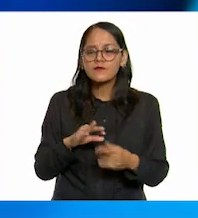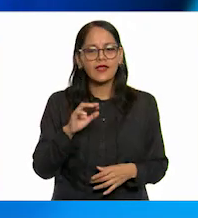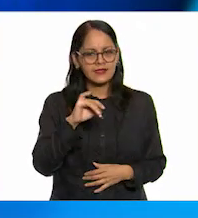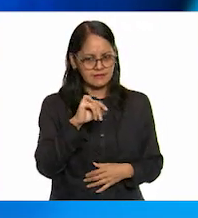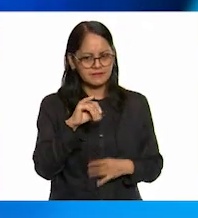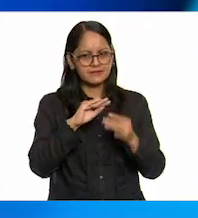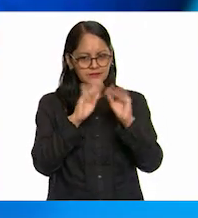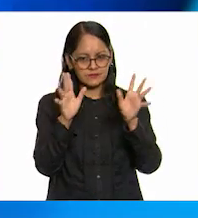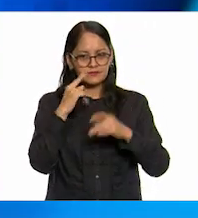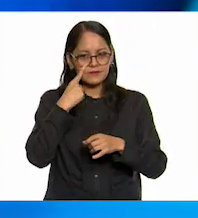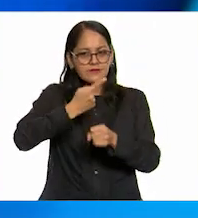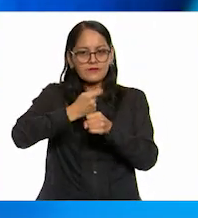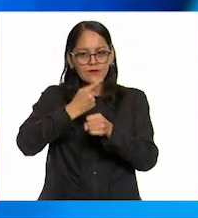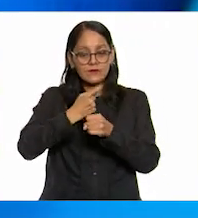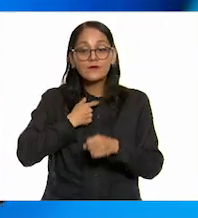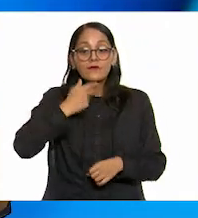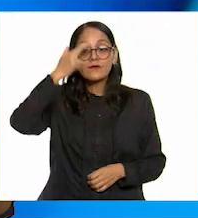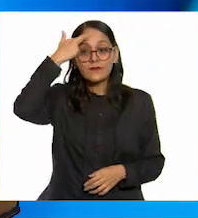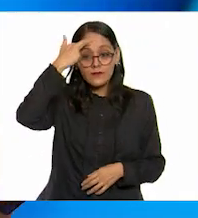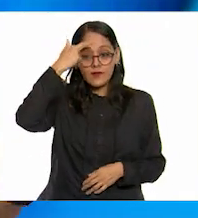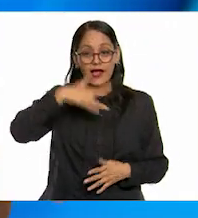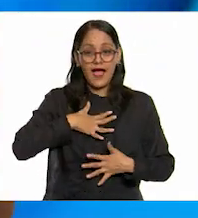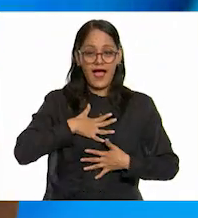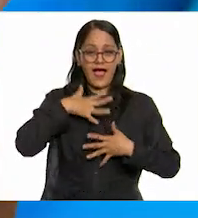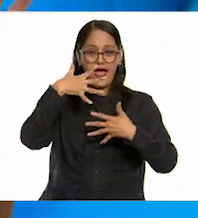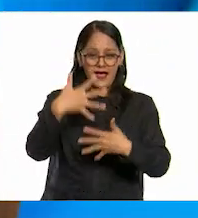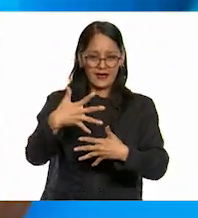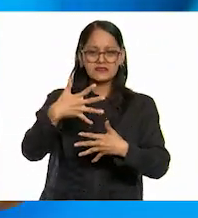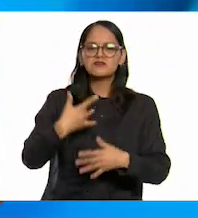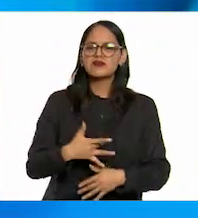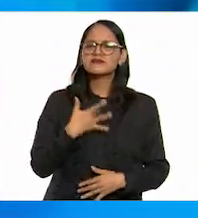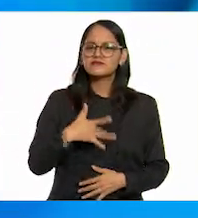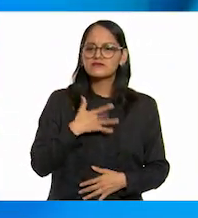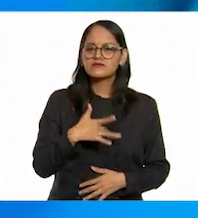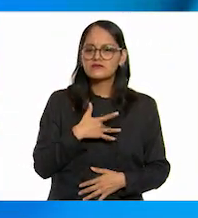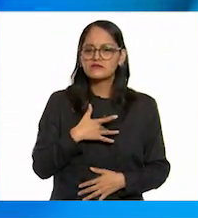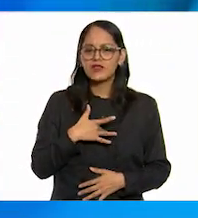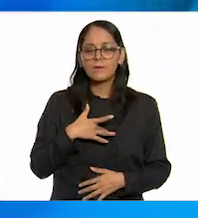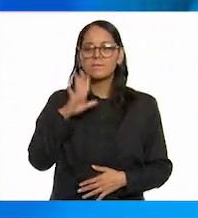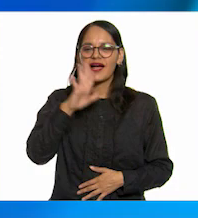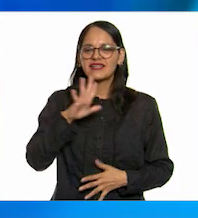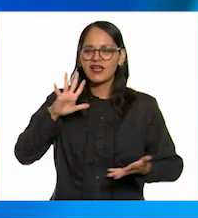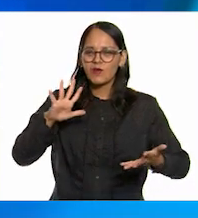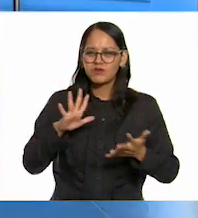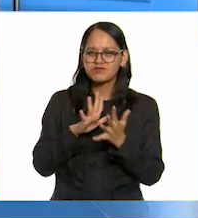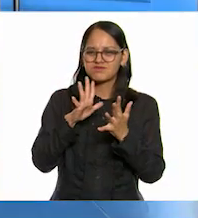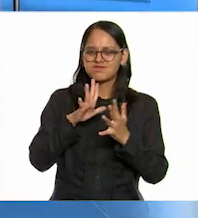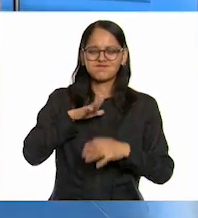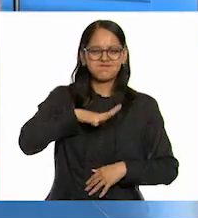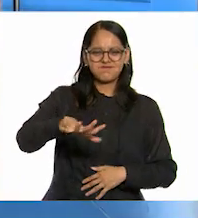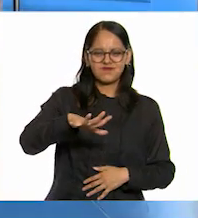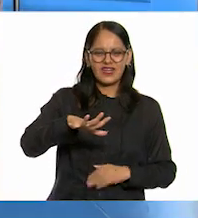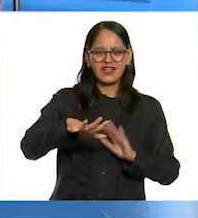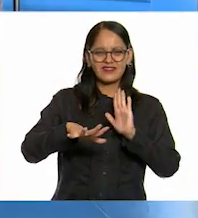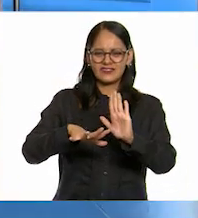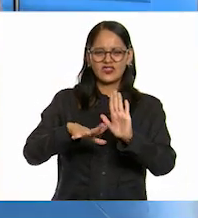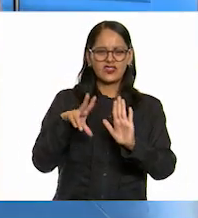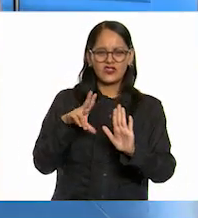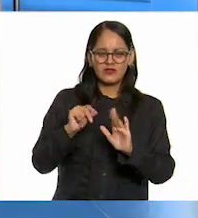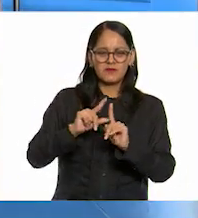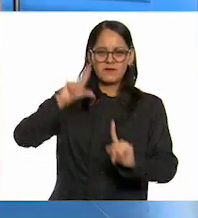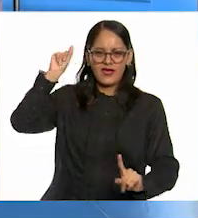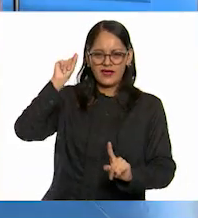Antes que nada, recuerda que el asco es la emoción del sas. ¡Aléjate! Es un mecanismo